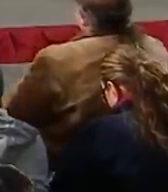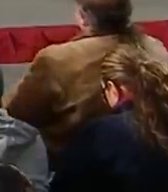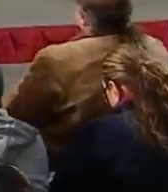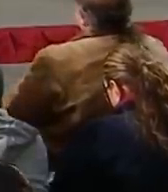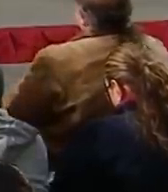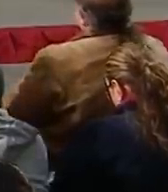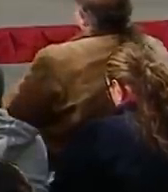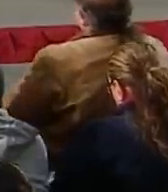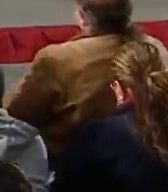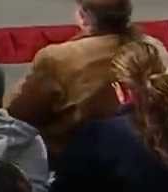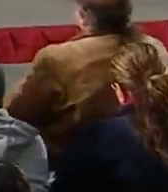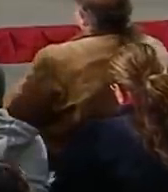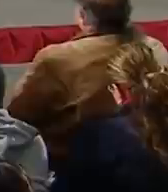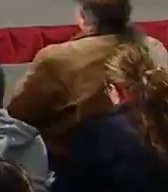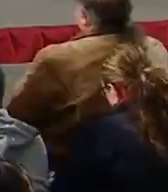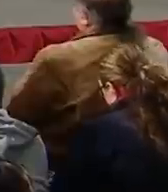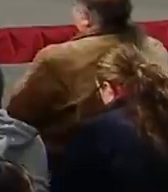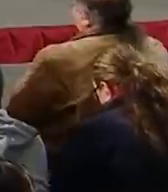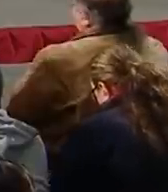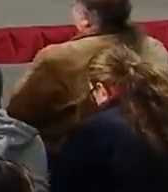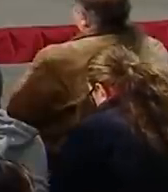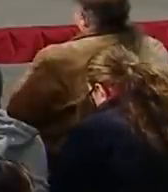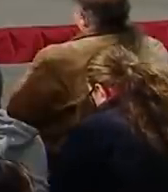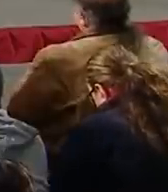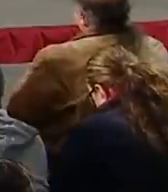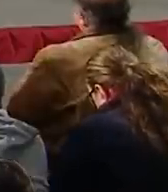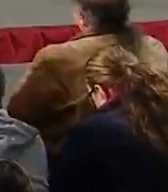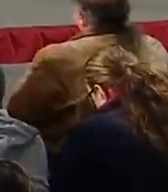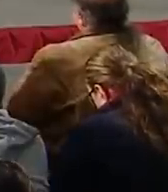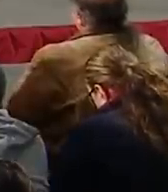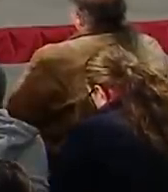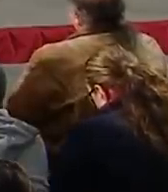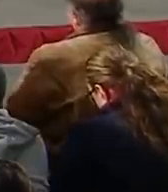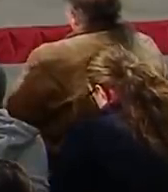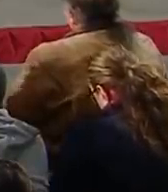Bueno, pues estos son los dos temas de hoy. ¿Abrimos?